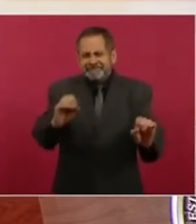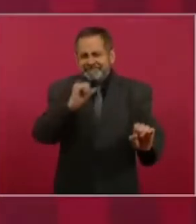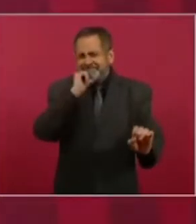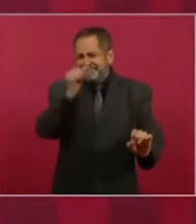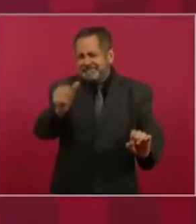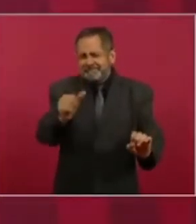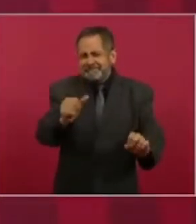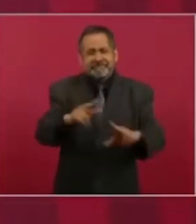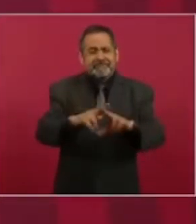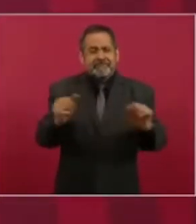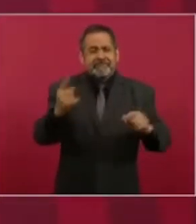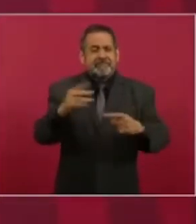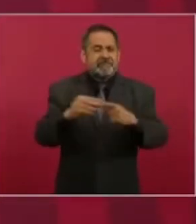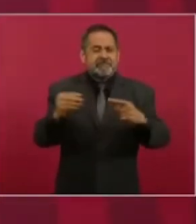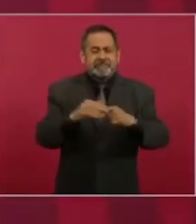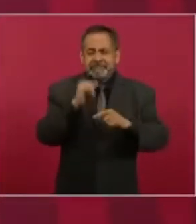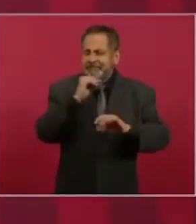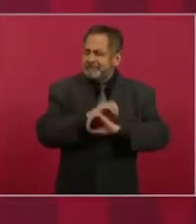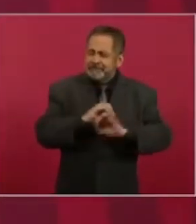Bueno,